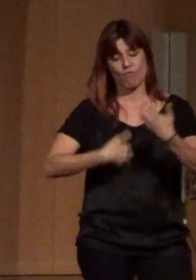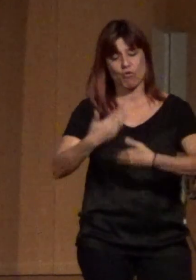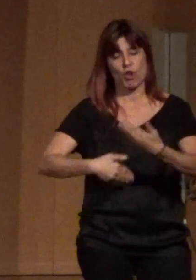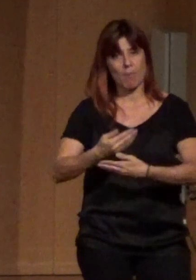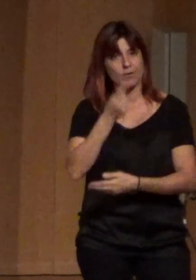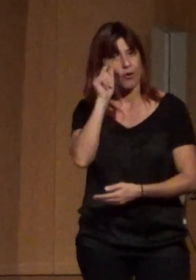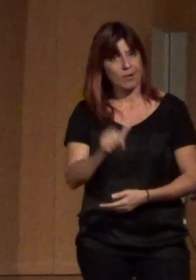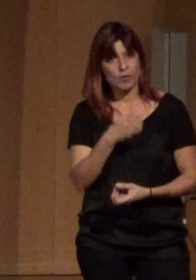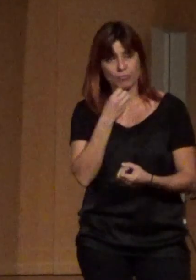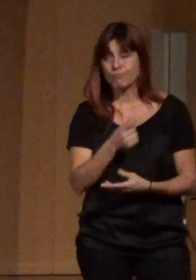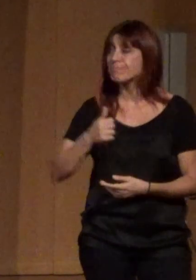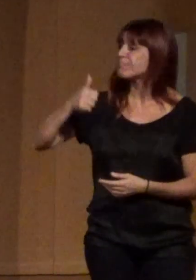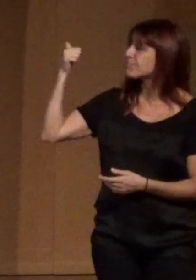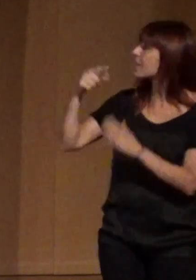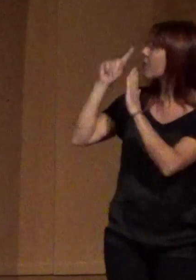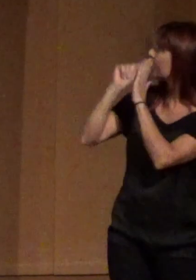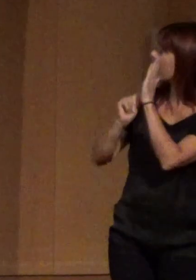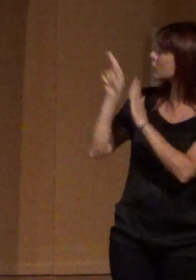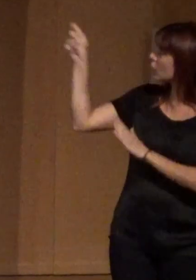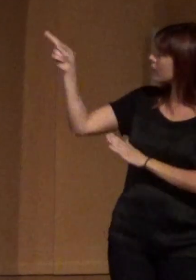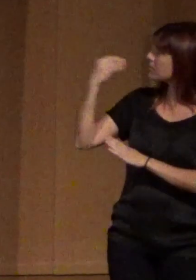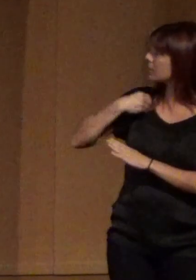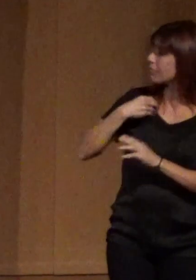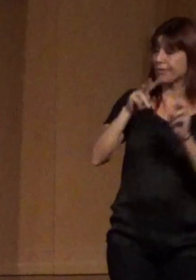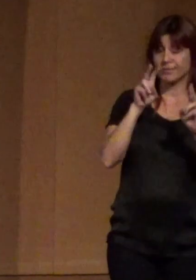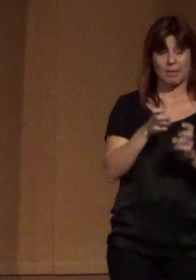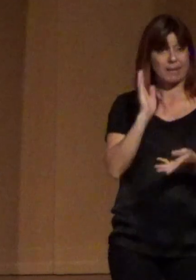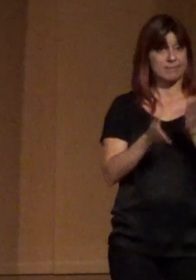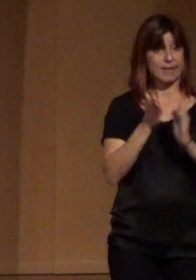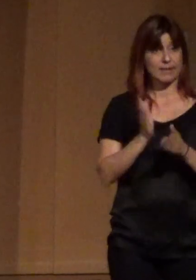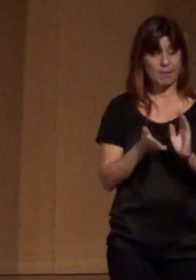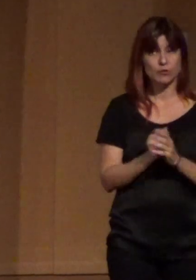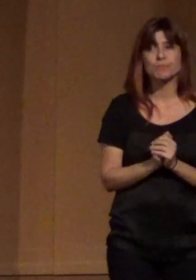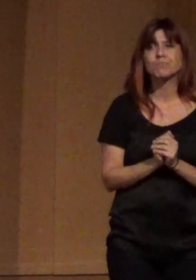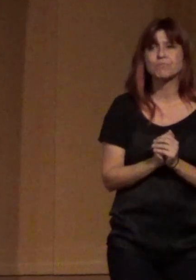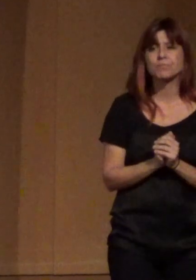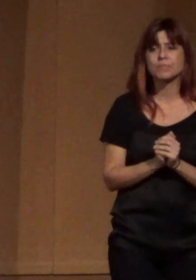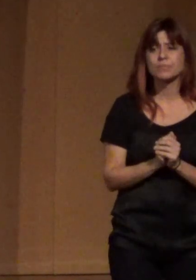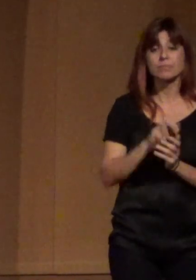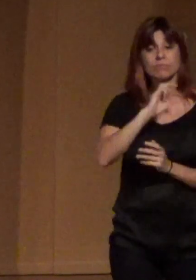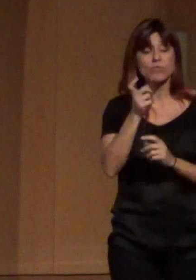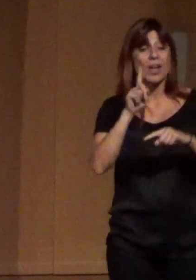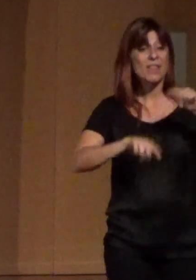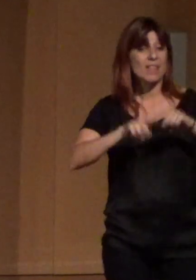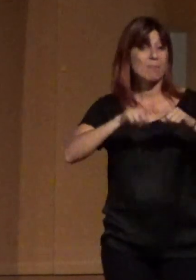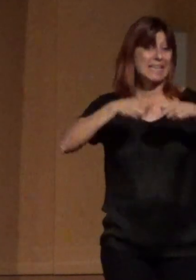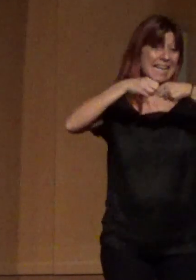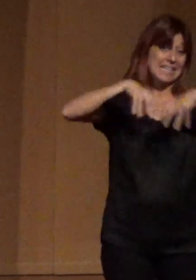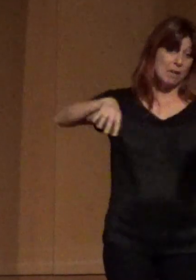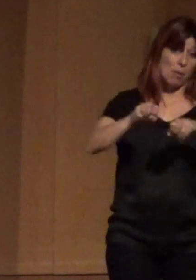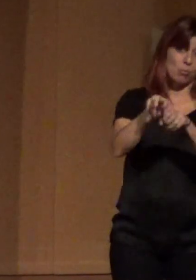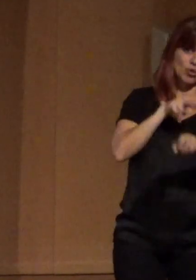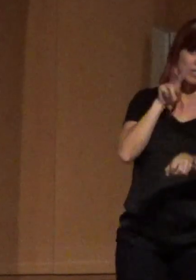factores que incidirían, que es un poco reincidir en lo anterior, lo de la edad, tal eso. Otro cuadro sería según el esquema que queramos darle a